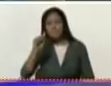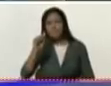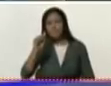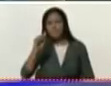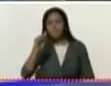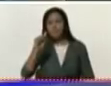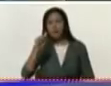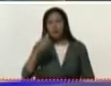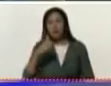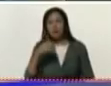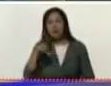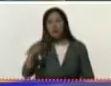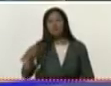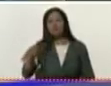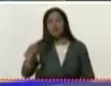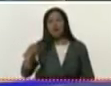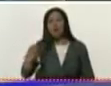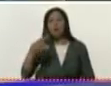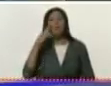de Venezuela, el estado Bolívar.